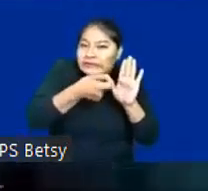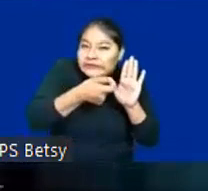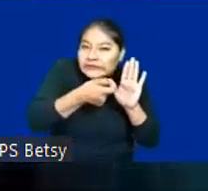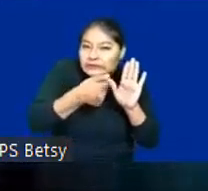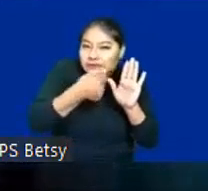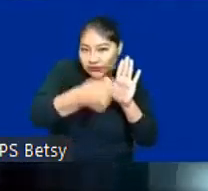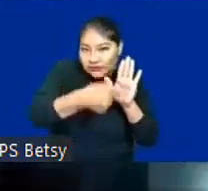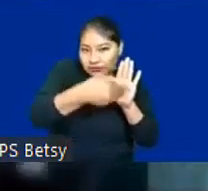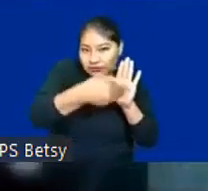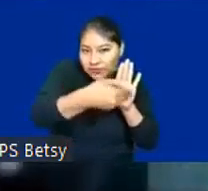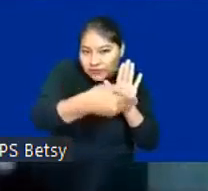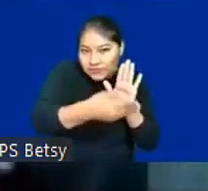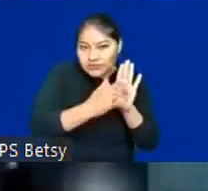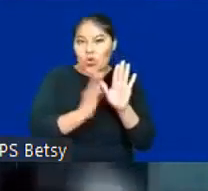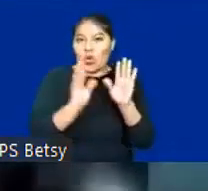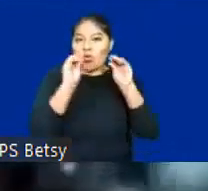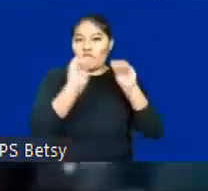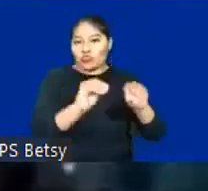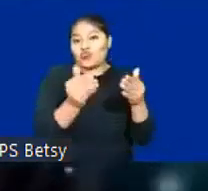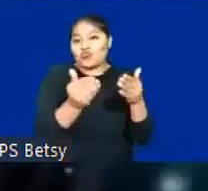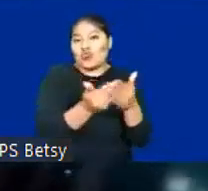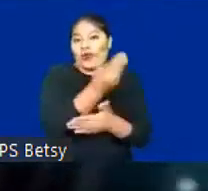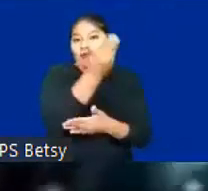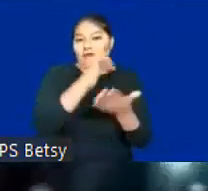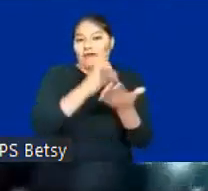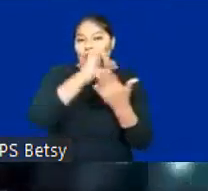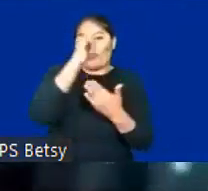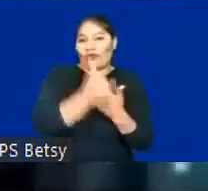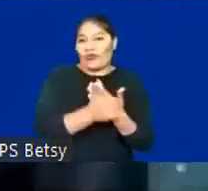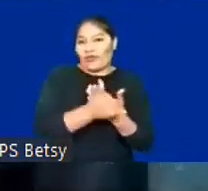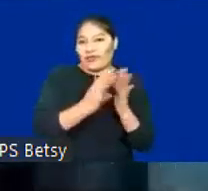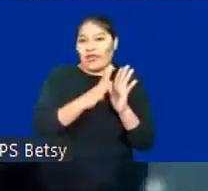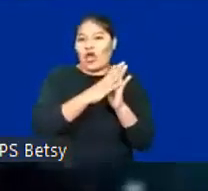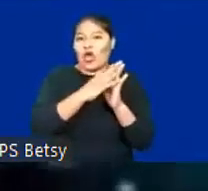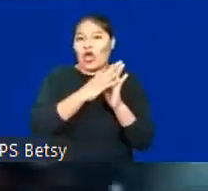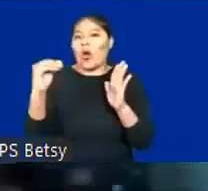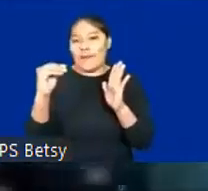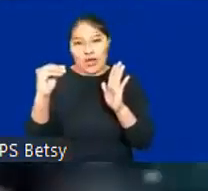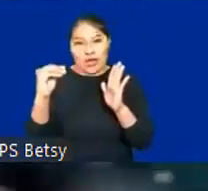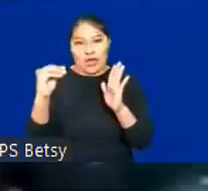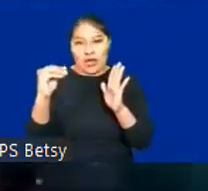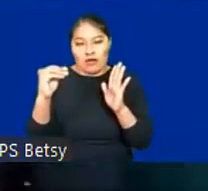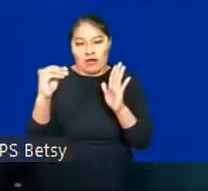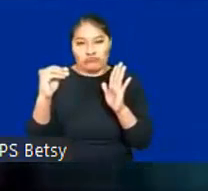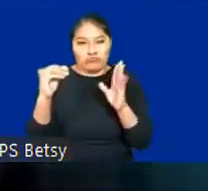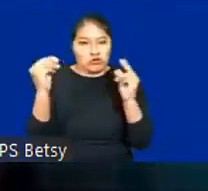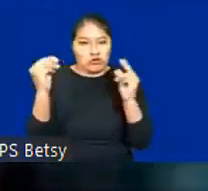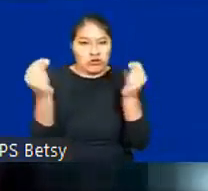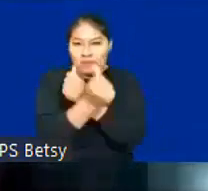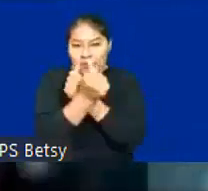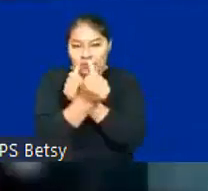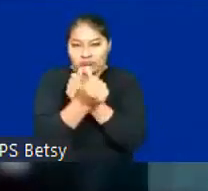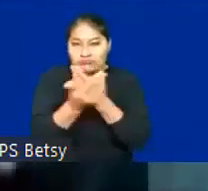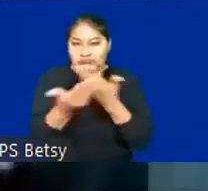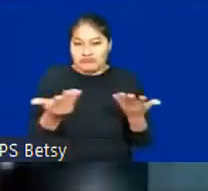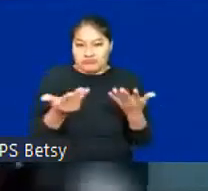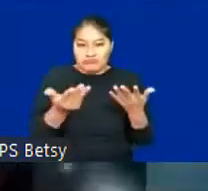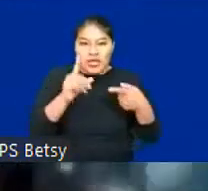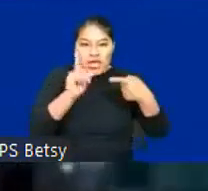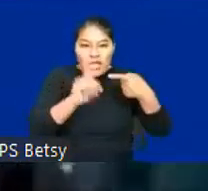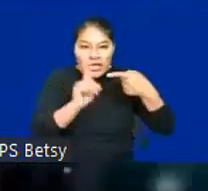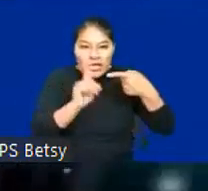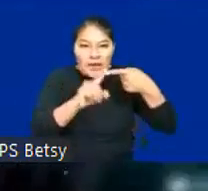implementar un proyecto que es la copia literal automática, que es la copia literal ya existe en realidad como servicio, pero